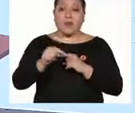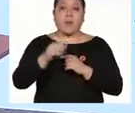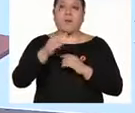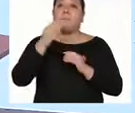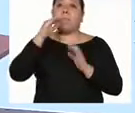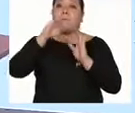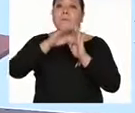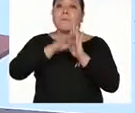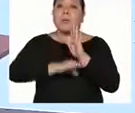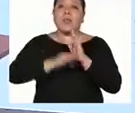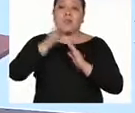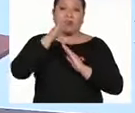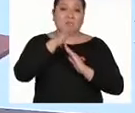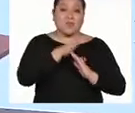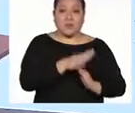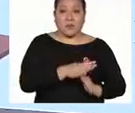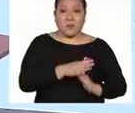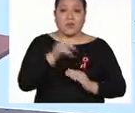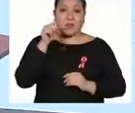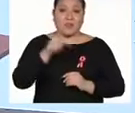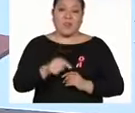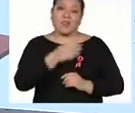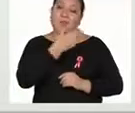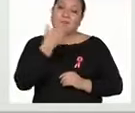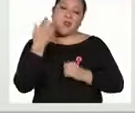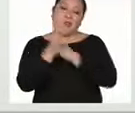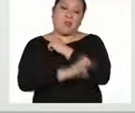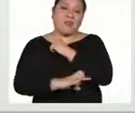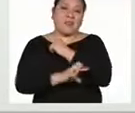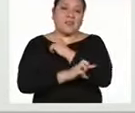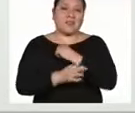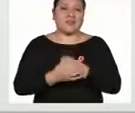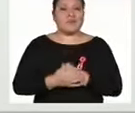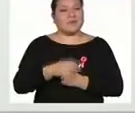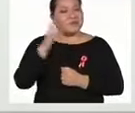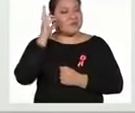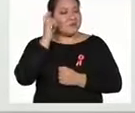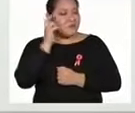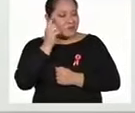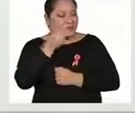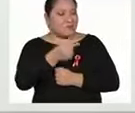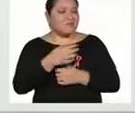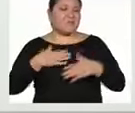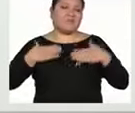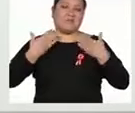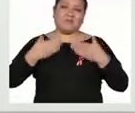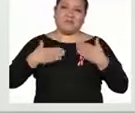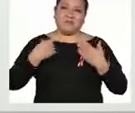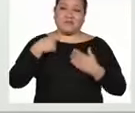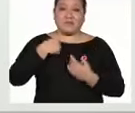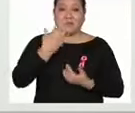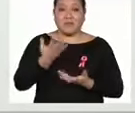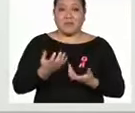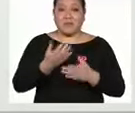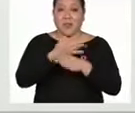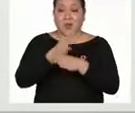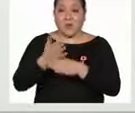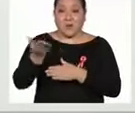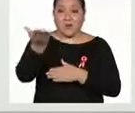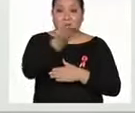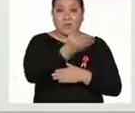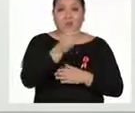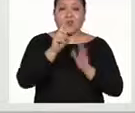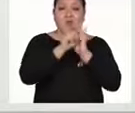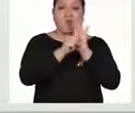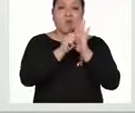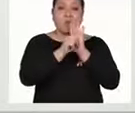menos discriminación étnica y por lo tanto un mejor país. Me alegra oírte, Yanira. Quiero compartir con ustedes